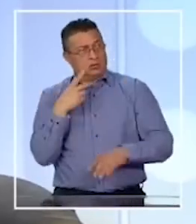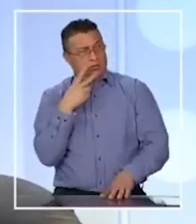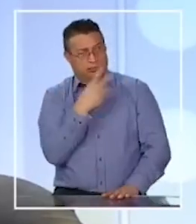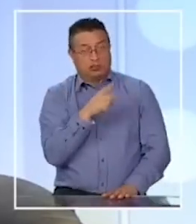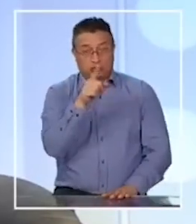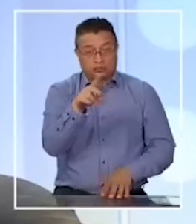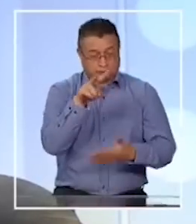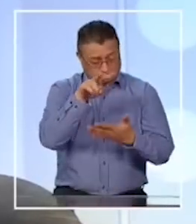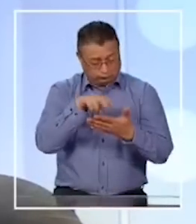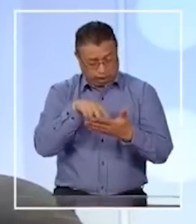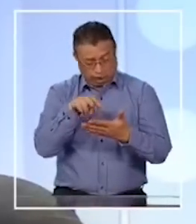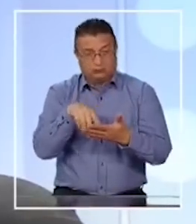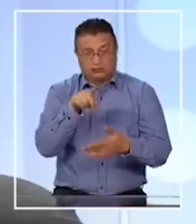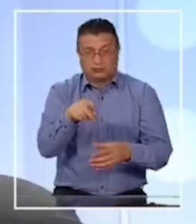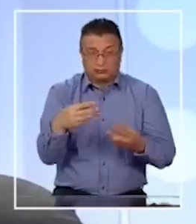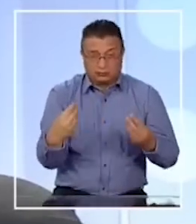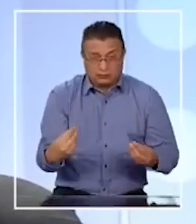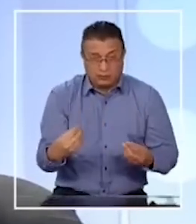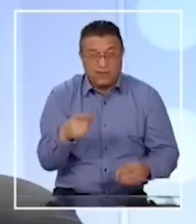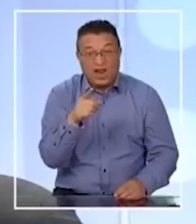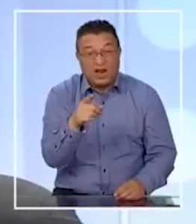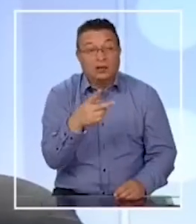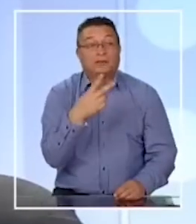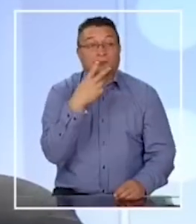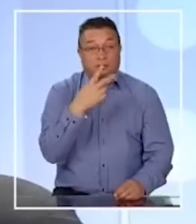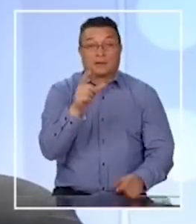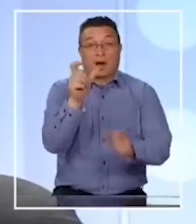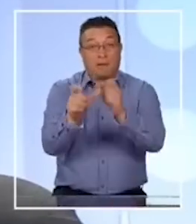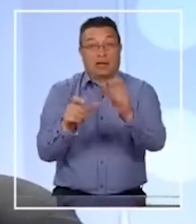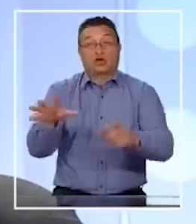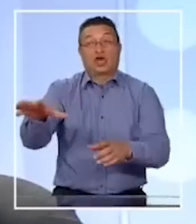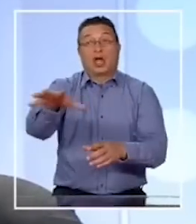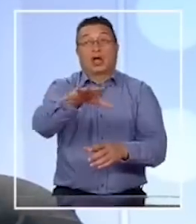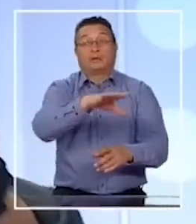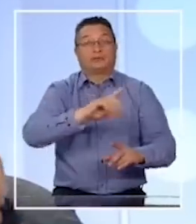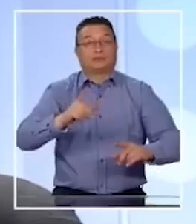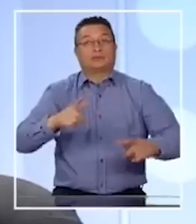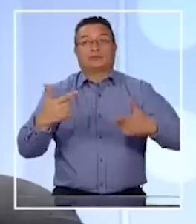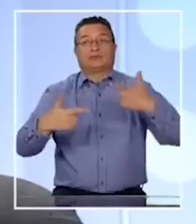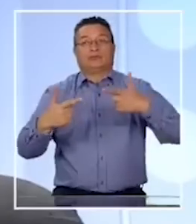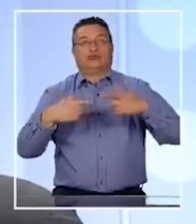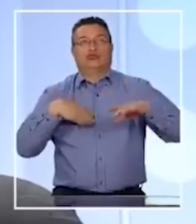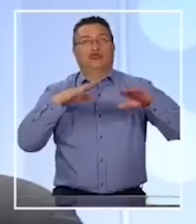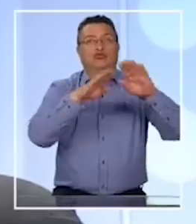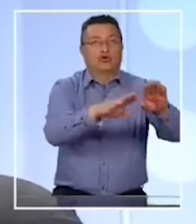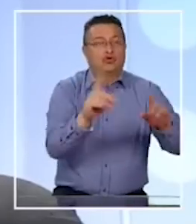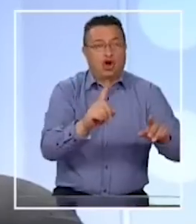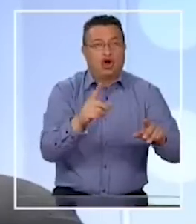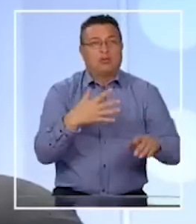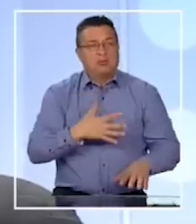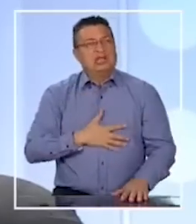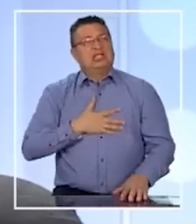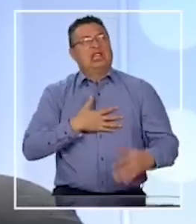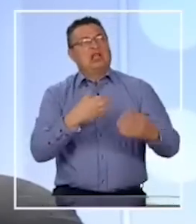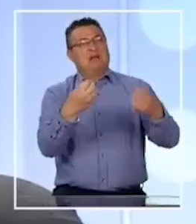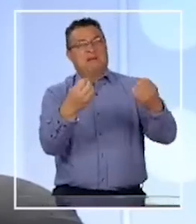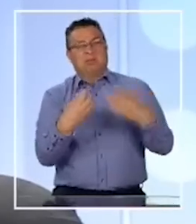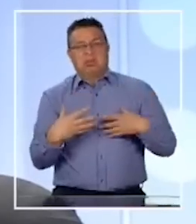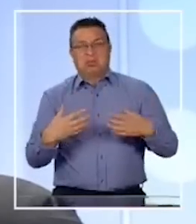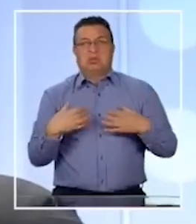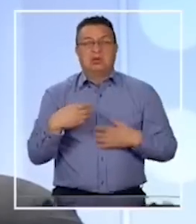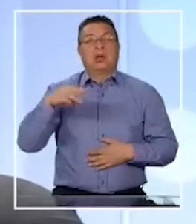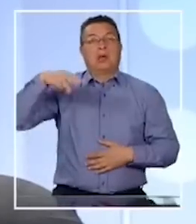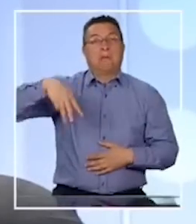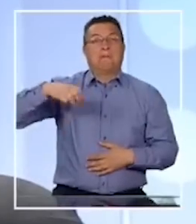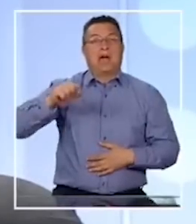cosas ustedes las leen y no es malo o sea aquí hay una población que a lo mejor no era políticamente partidaria pero que se sentía abandonada y en manos de